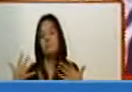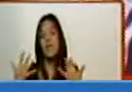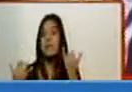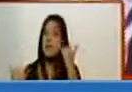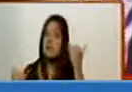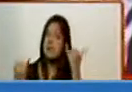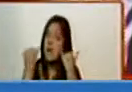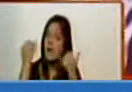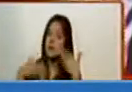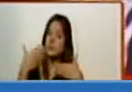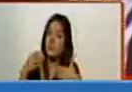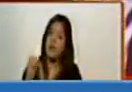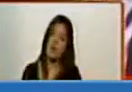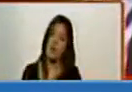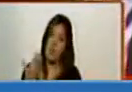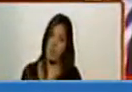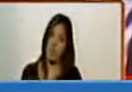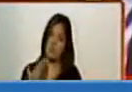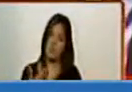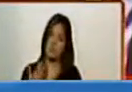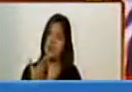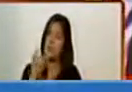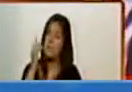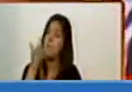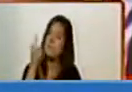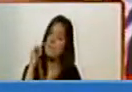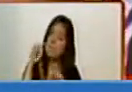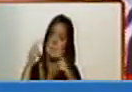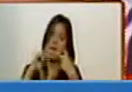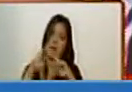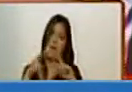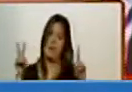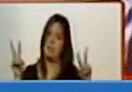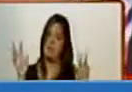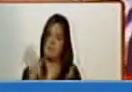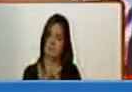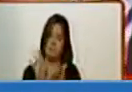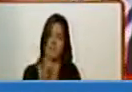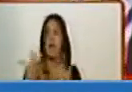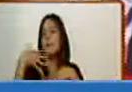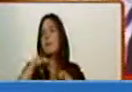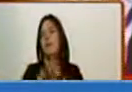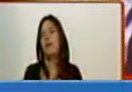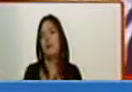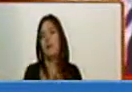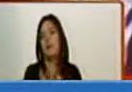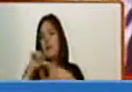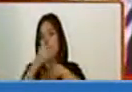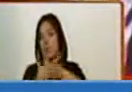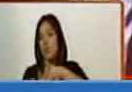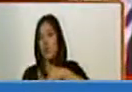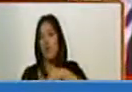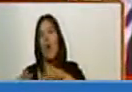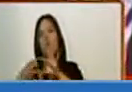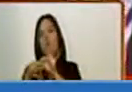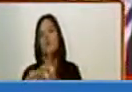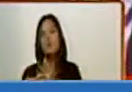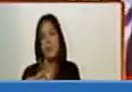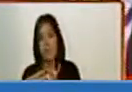iniciativas importantes para la paz de la región, para la integración de la región con